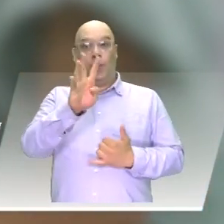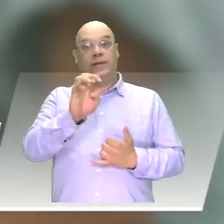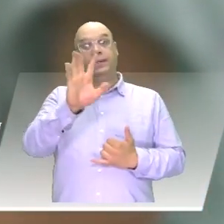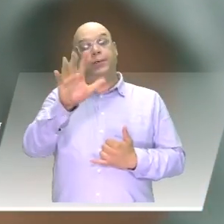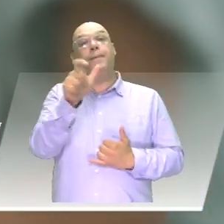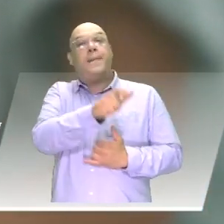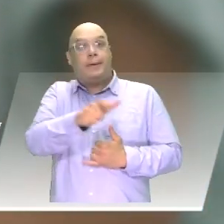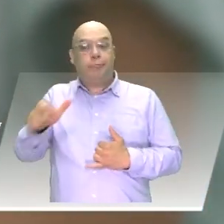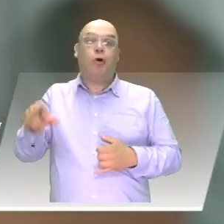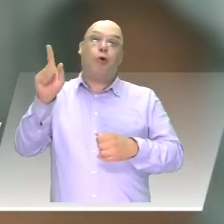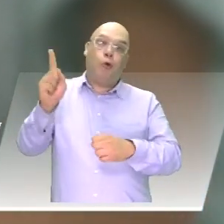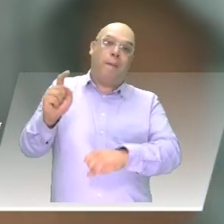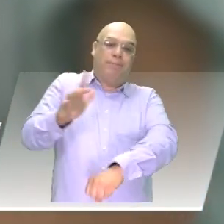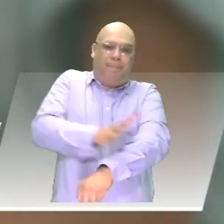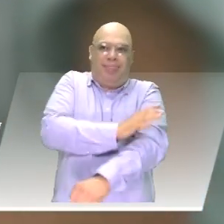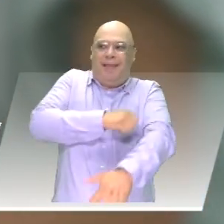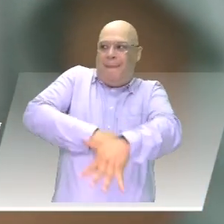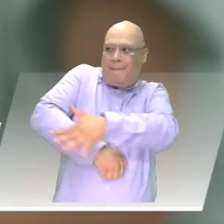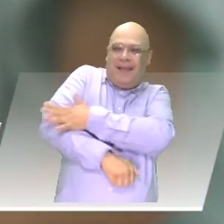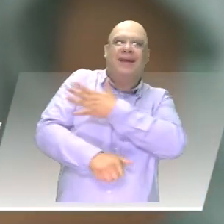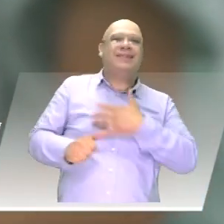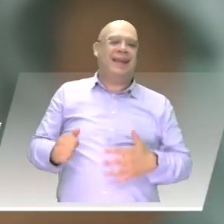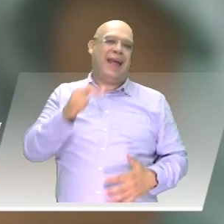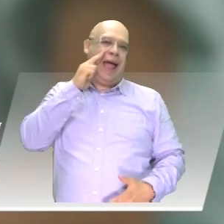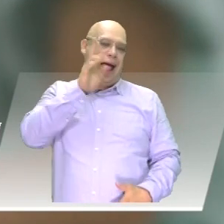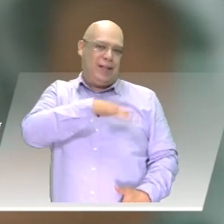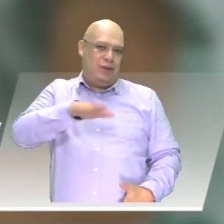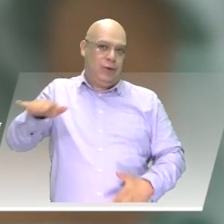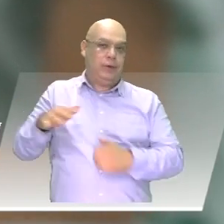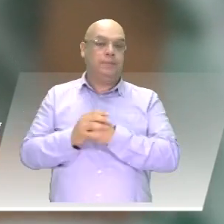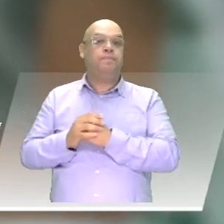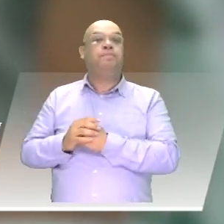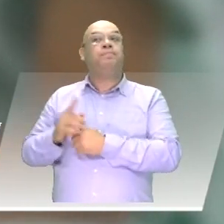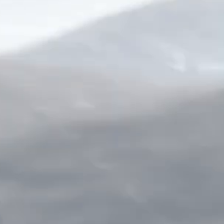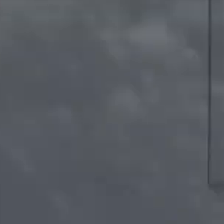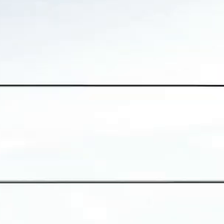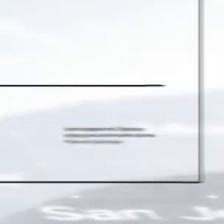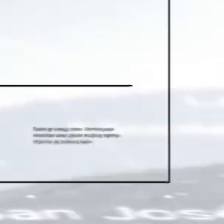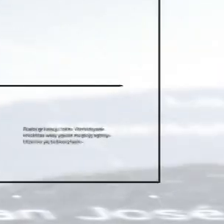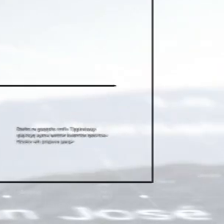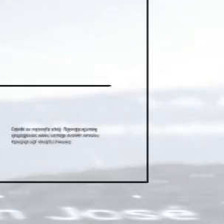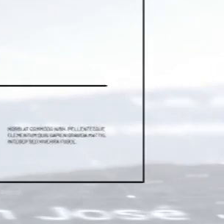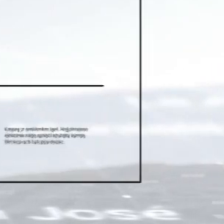han resultado lesionadas por pólvora en el departamento, 10 casos menos que en la vigencia anterior.